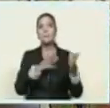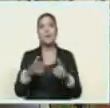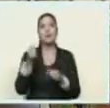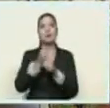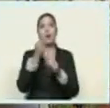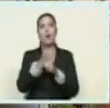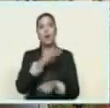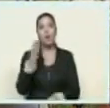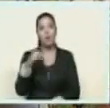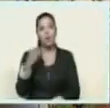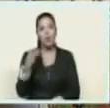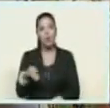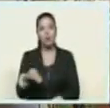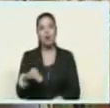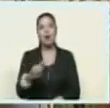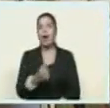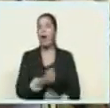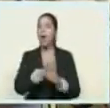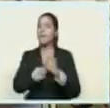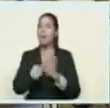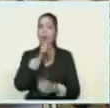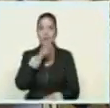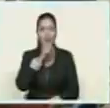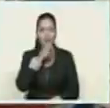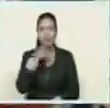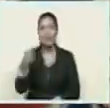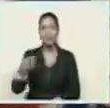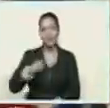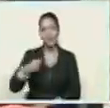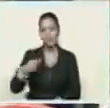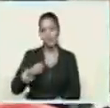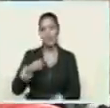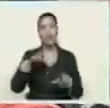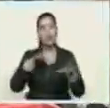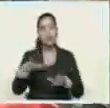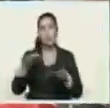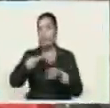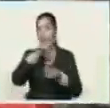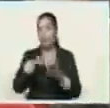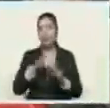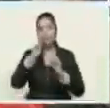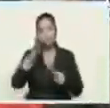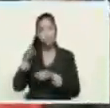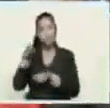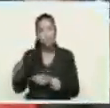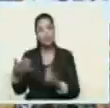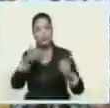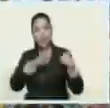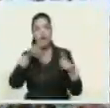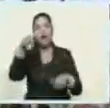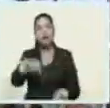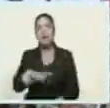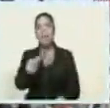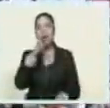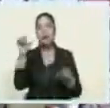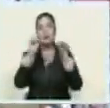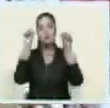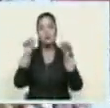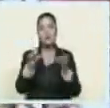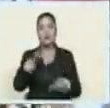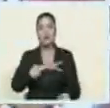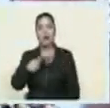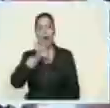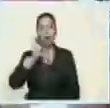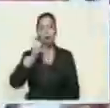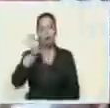en la web mayor versiones de lo entregó para que éste dirija en marina el fin de no